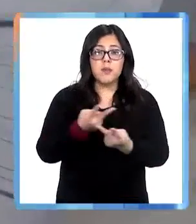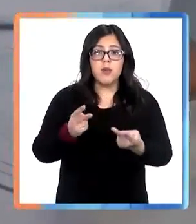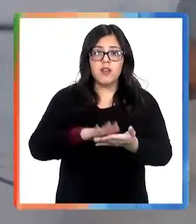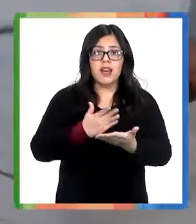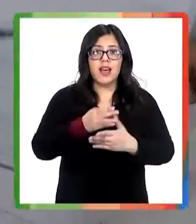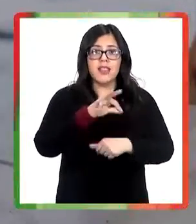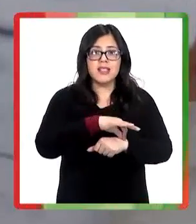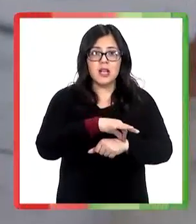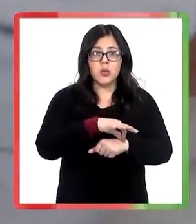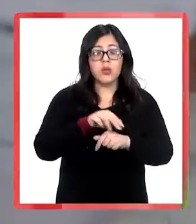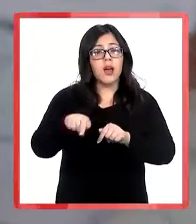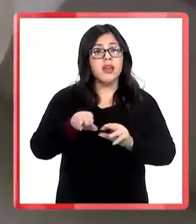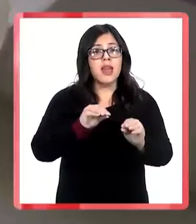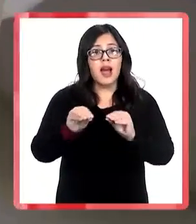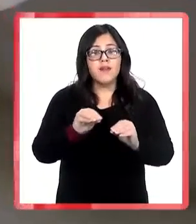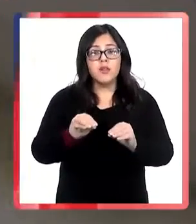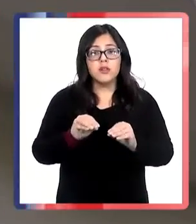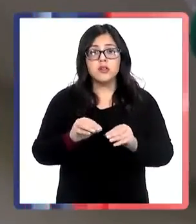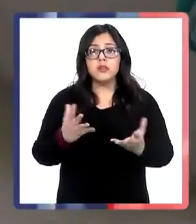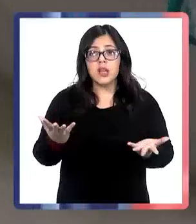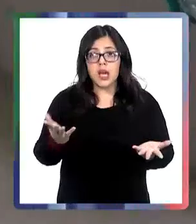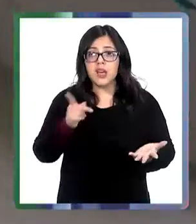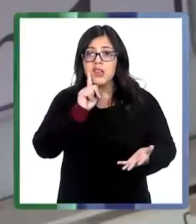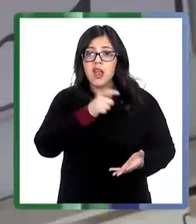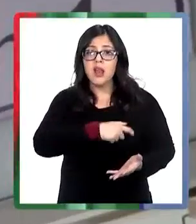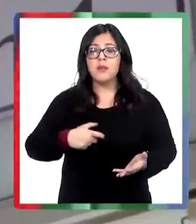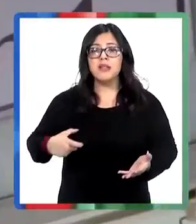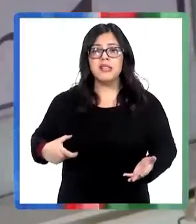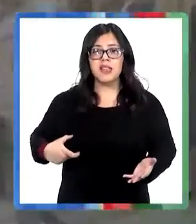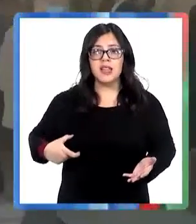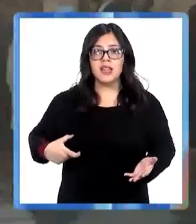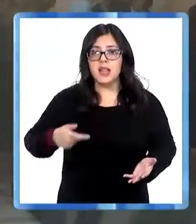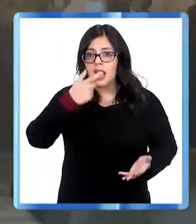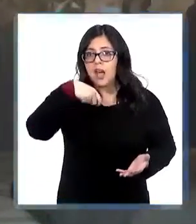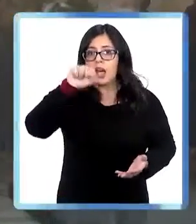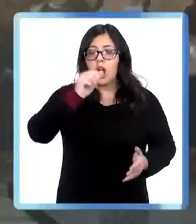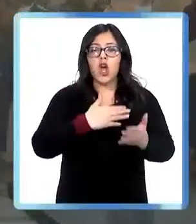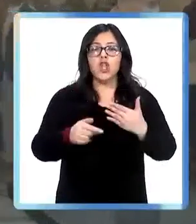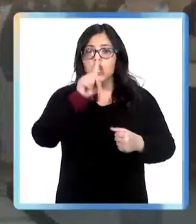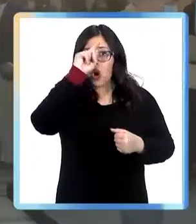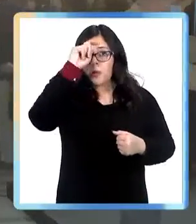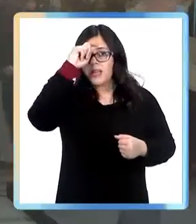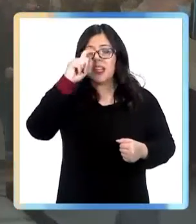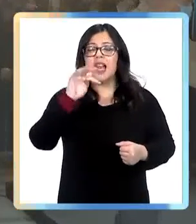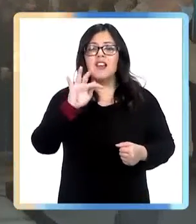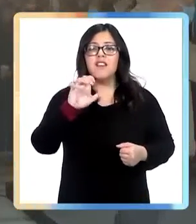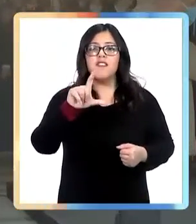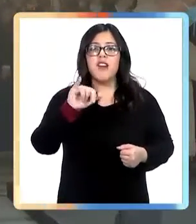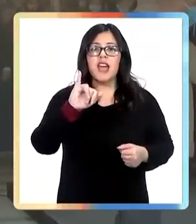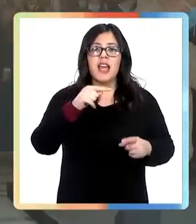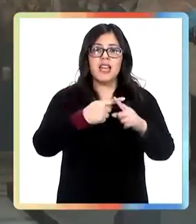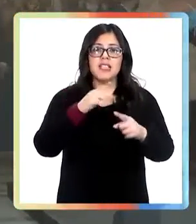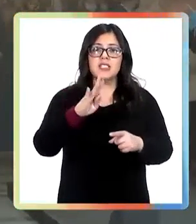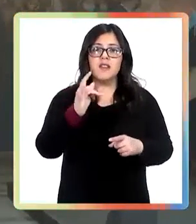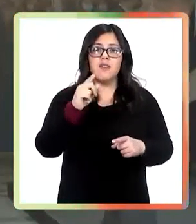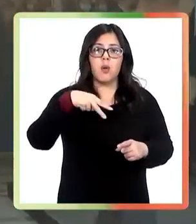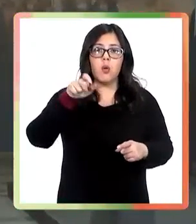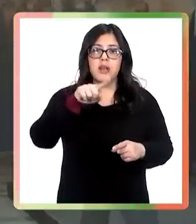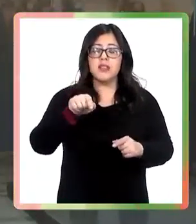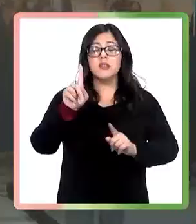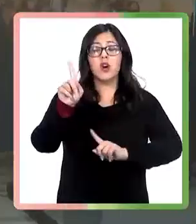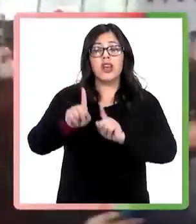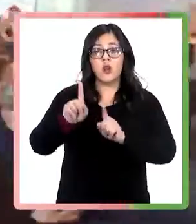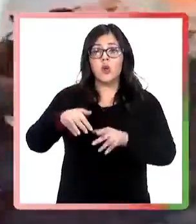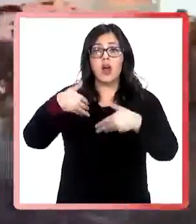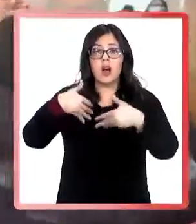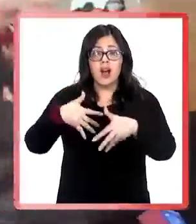en toda la red pública de salud. El anuncio lo hizo el presidente de la República en el Hospital Félix Bulnes de la